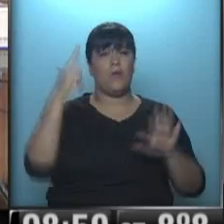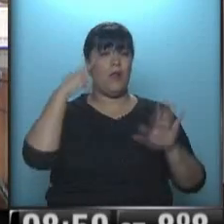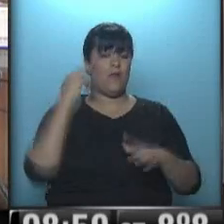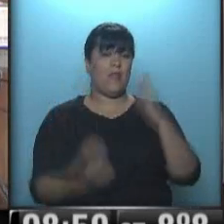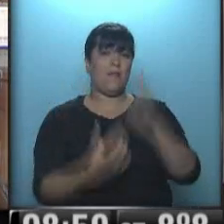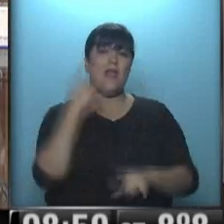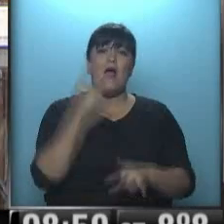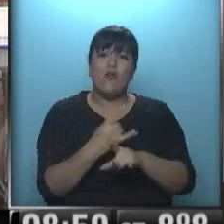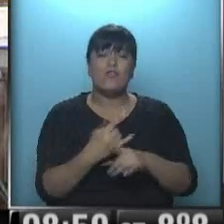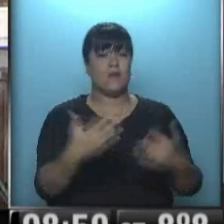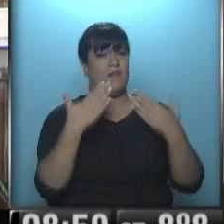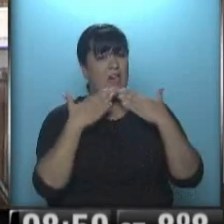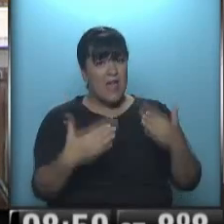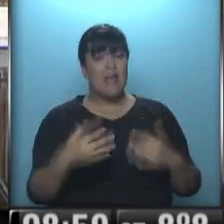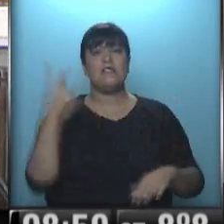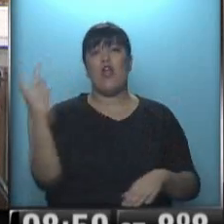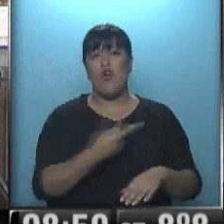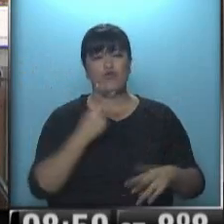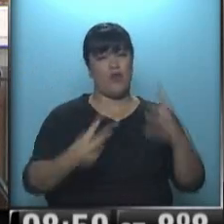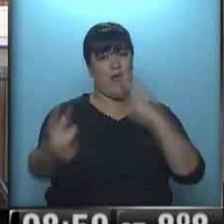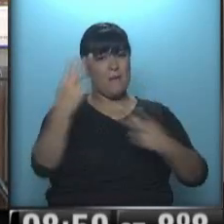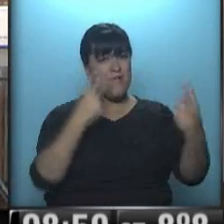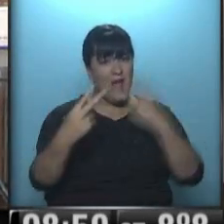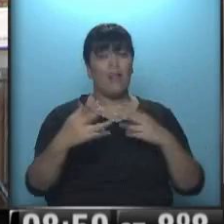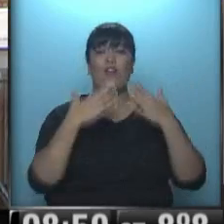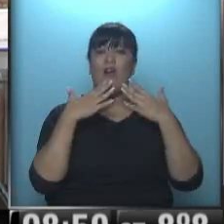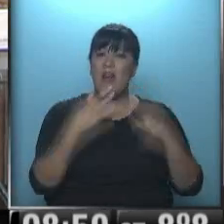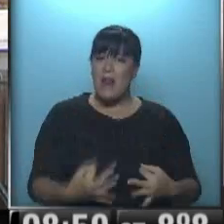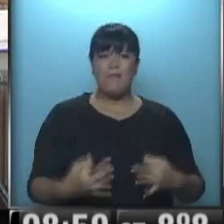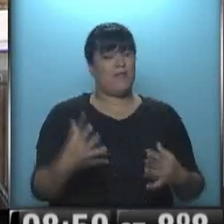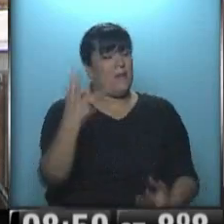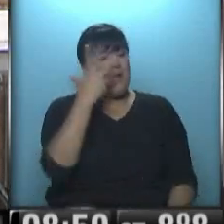Como siempre, el agradecimiento, 2 horas acompañándonos, realmente un placer, un orgullo. Claro que sí.